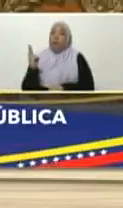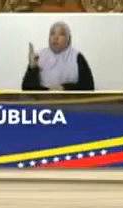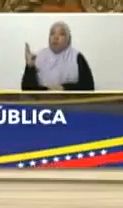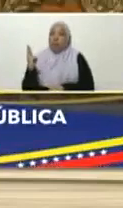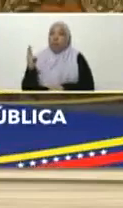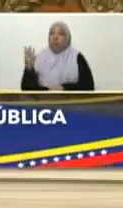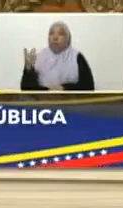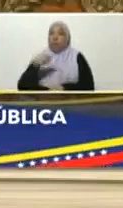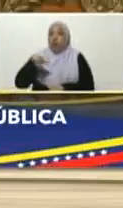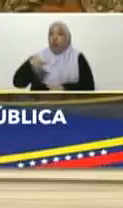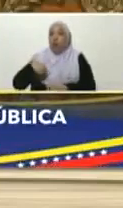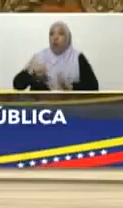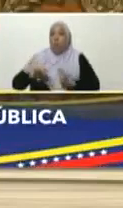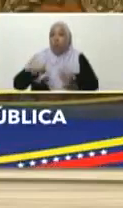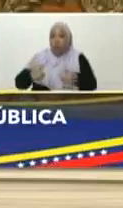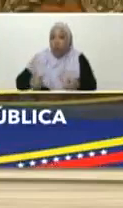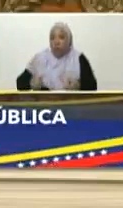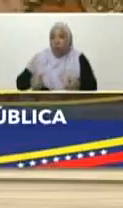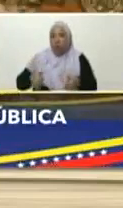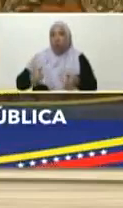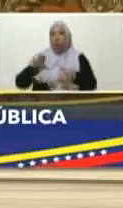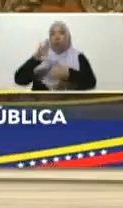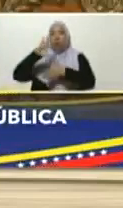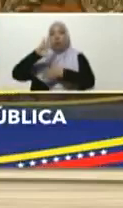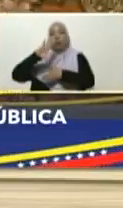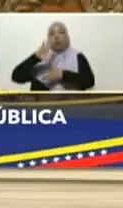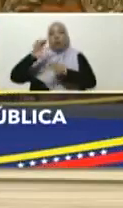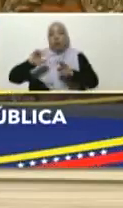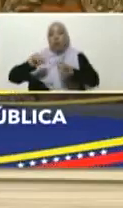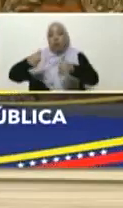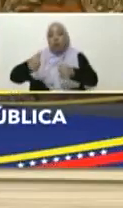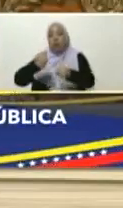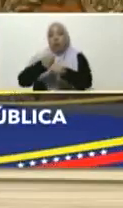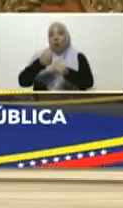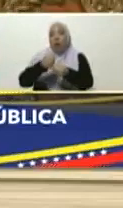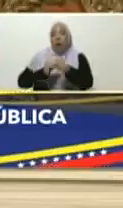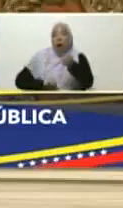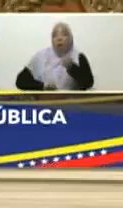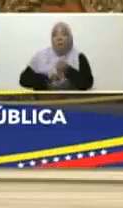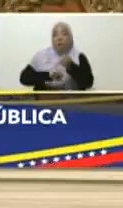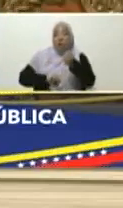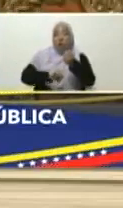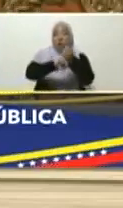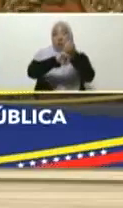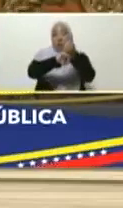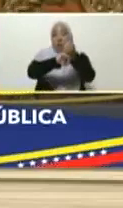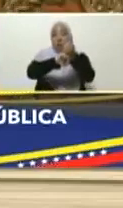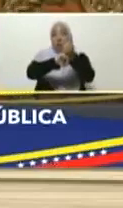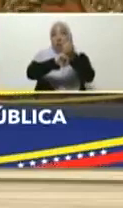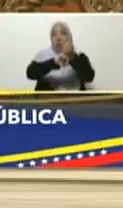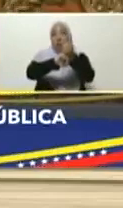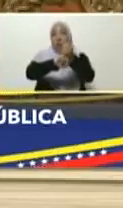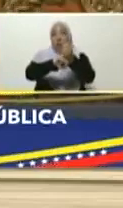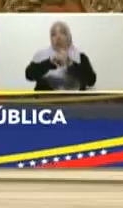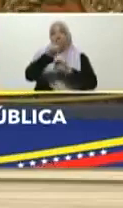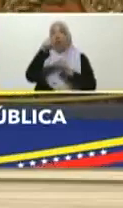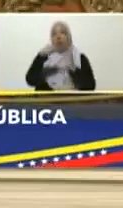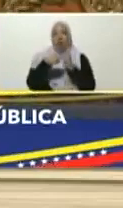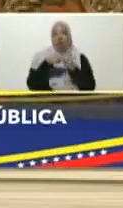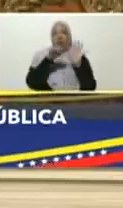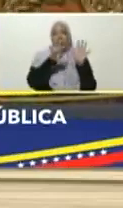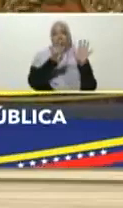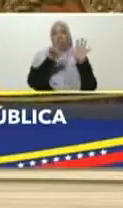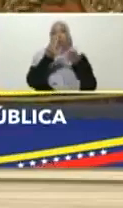de los otros países, en las Américas empezaron a darnos ese apoyo, de que en el 1981,